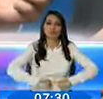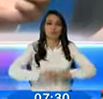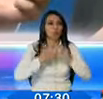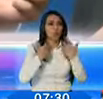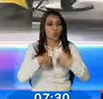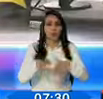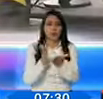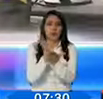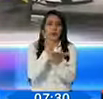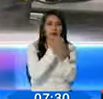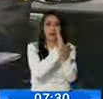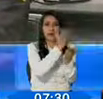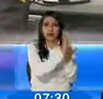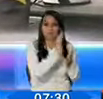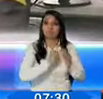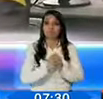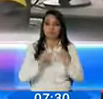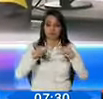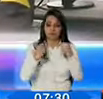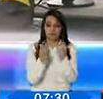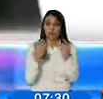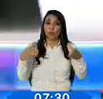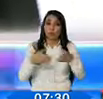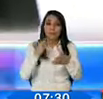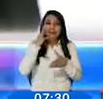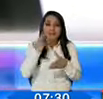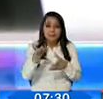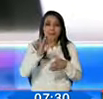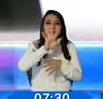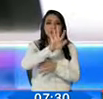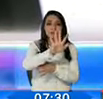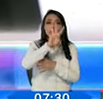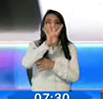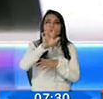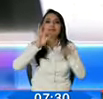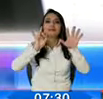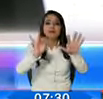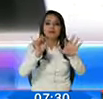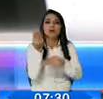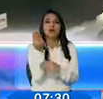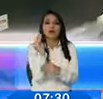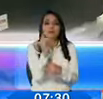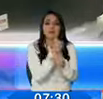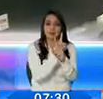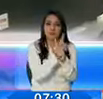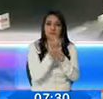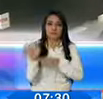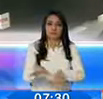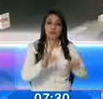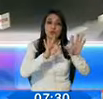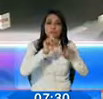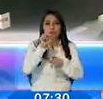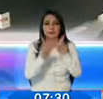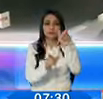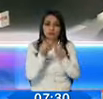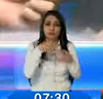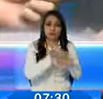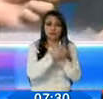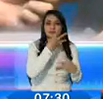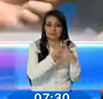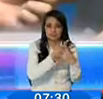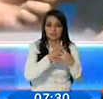la oferta educativa. Dentro del grupo que rindieron el examen, 547 eran jóvenes con discapacidad y 81 personas privadas de la